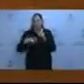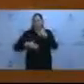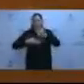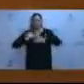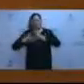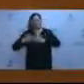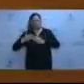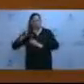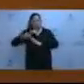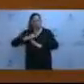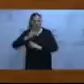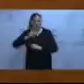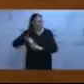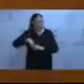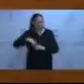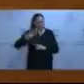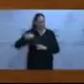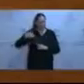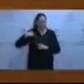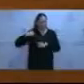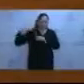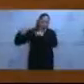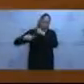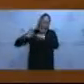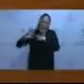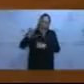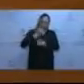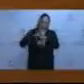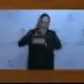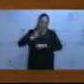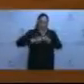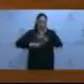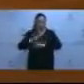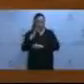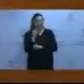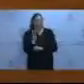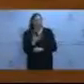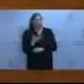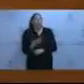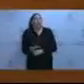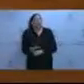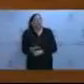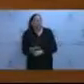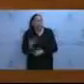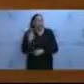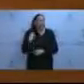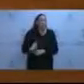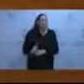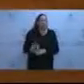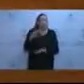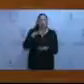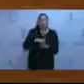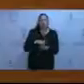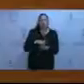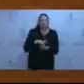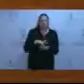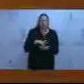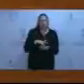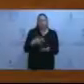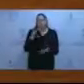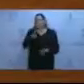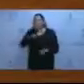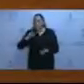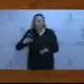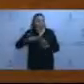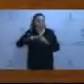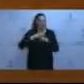consecuencias económicas puede tener esto si tenemos algún problema? Y si usted cree que los mismos que originaron esa